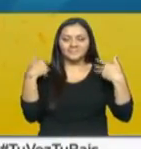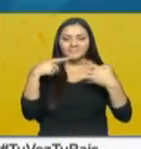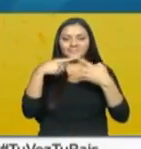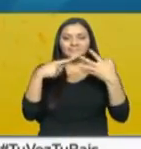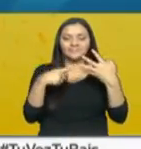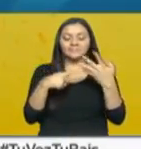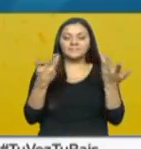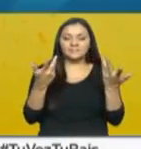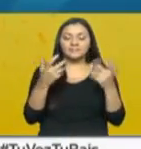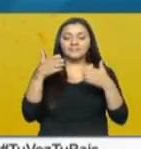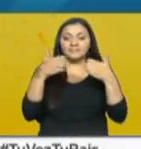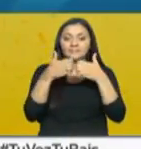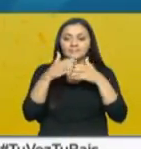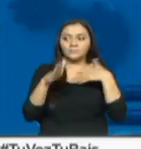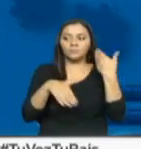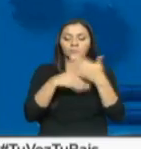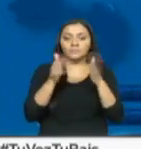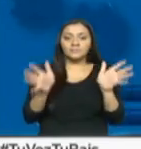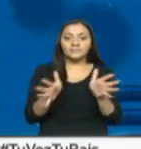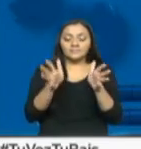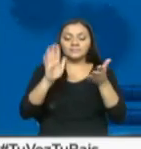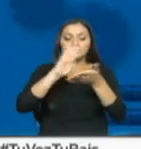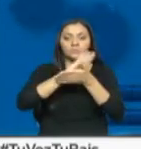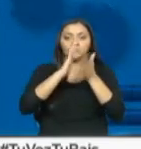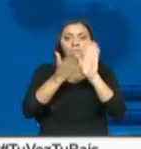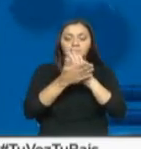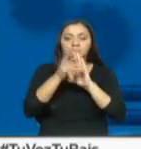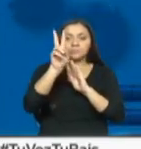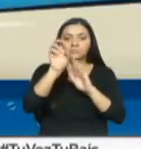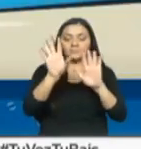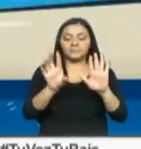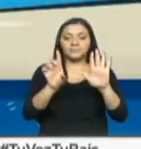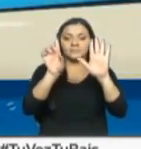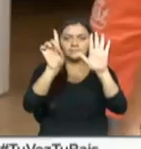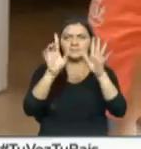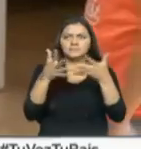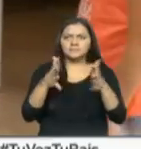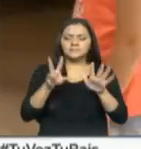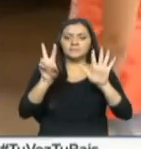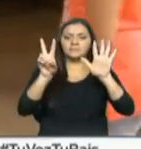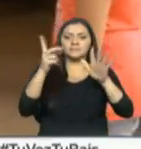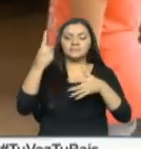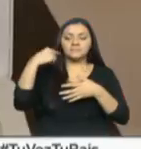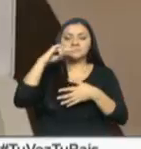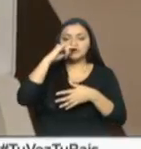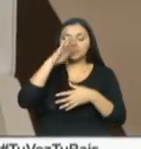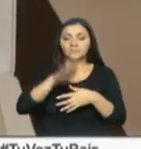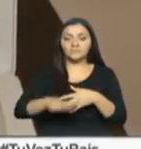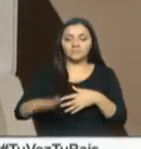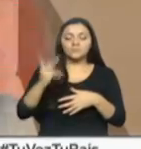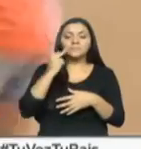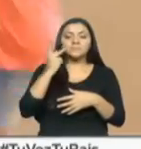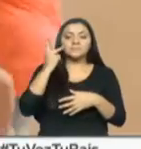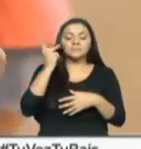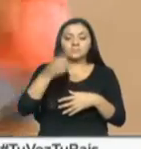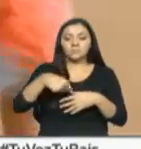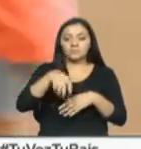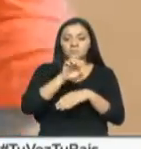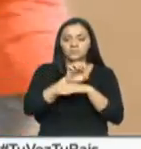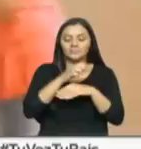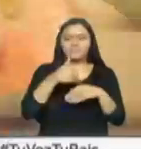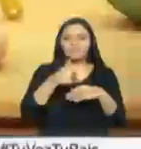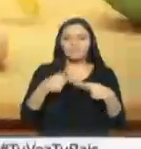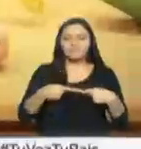invencible, han motivado desde noviembre de 2016 a que cerca de 7 millones de niños y padres ecuatorianos lleven una